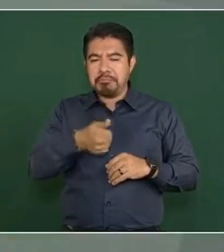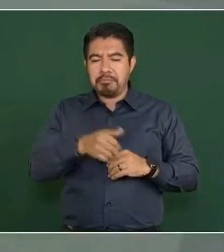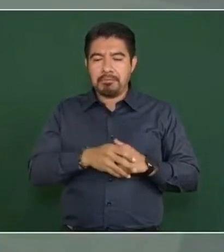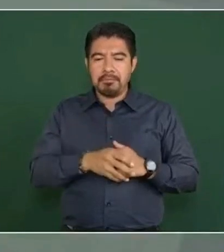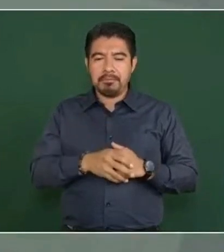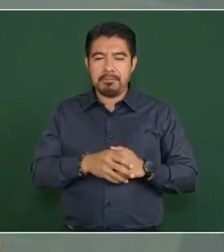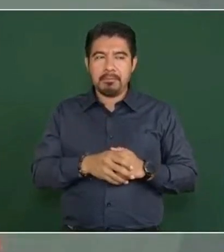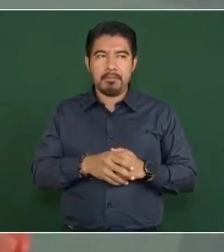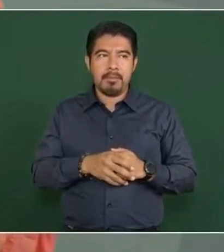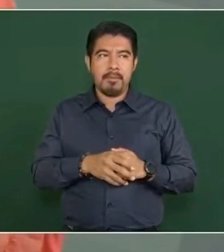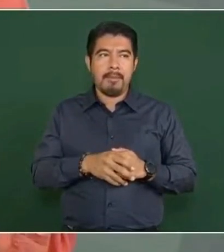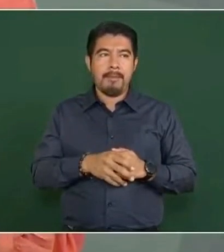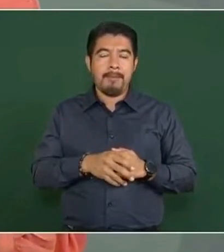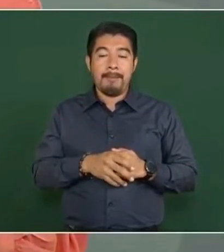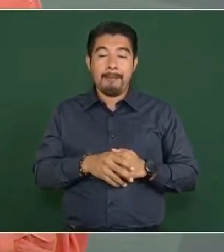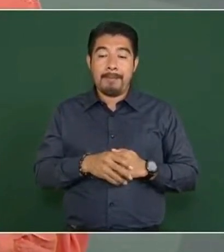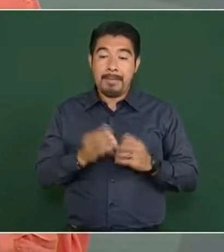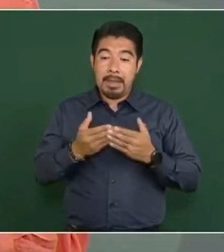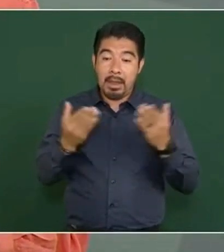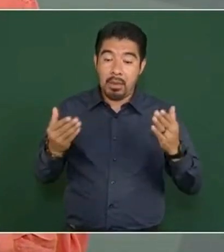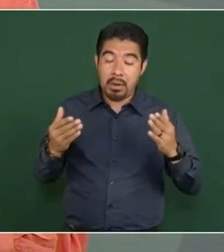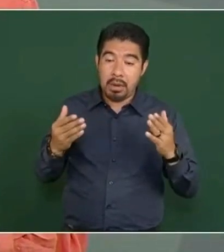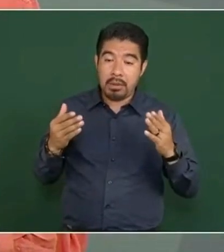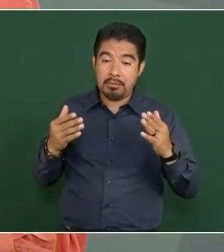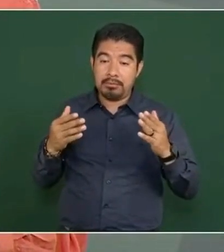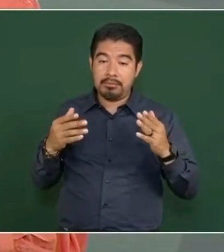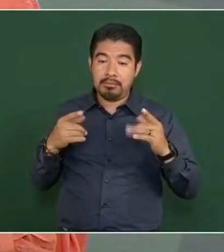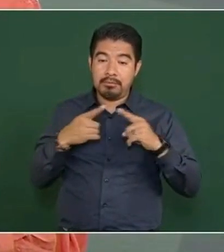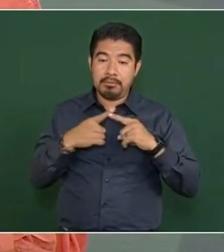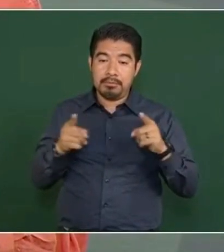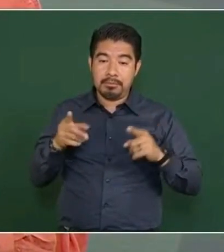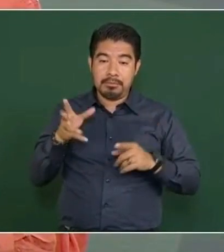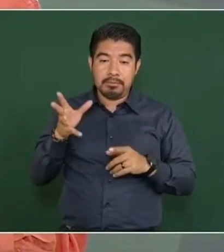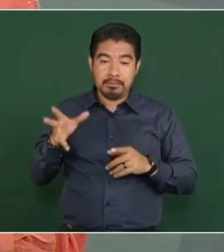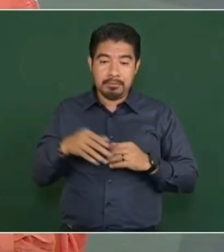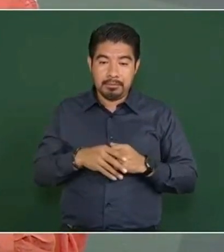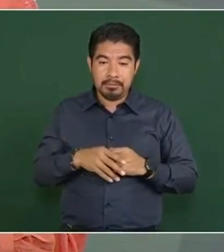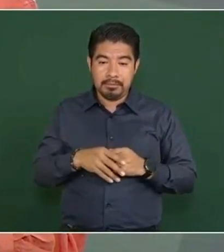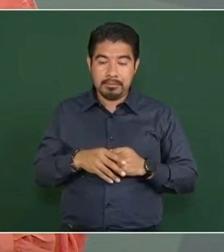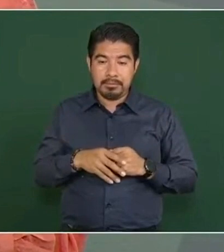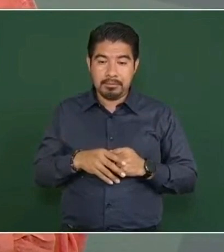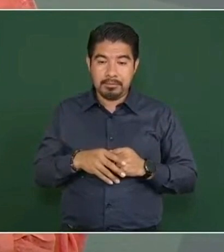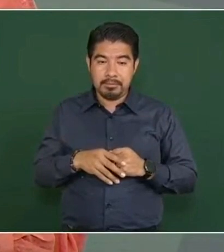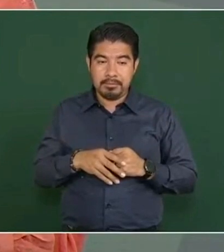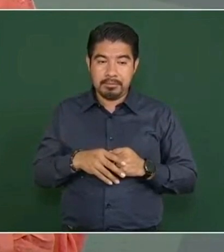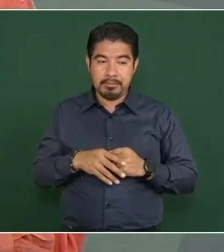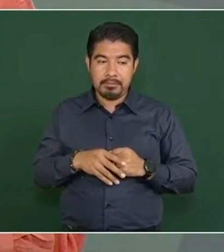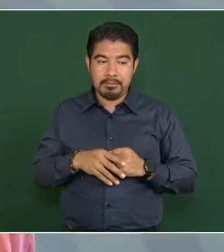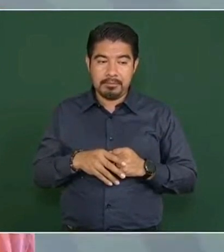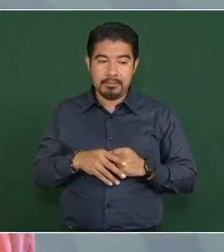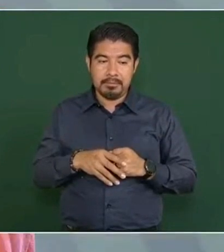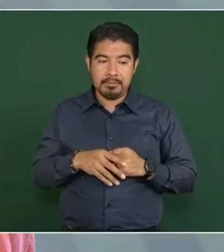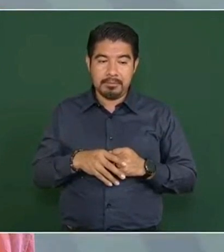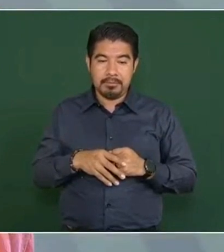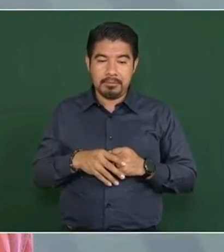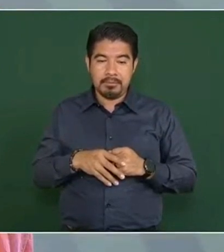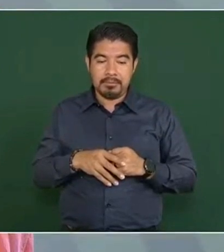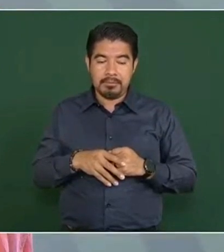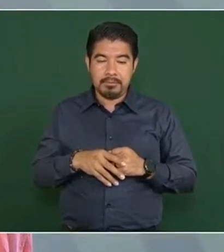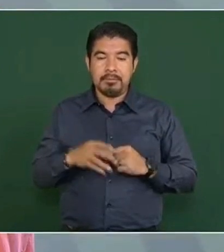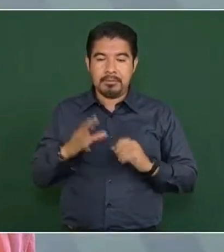y ahora no. Ahora siento que ya están